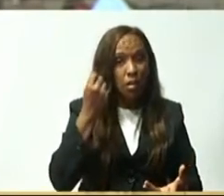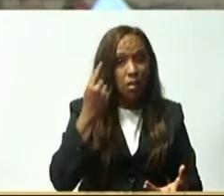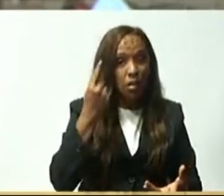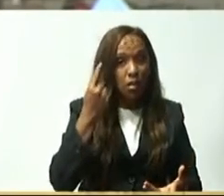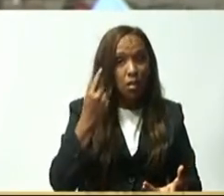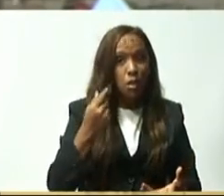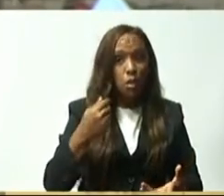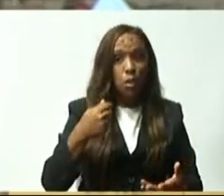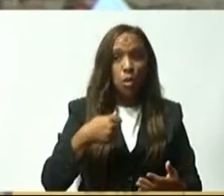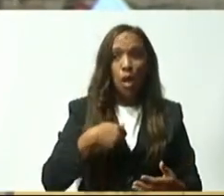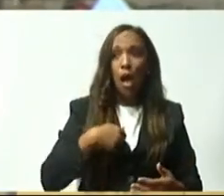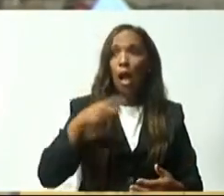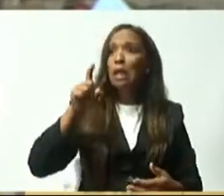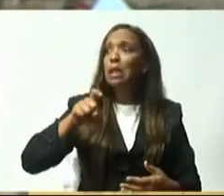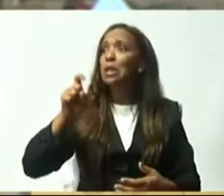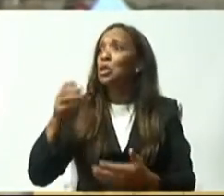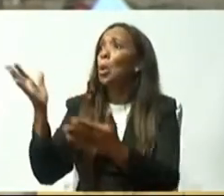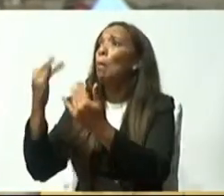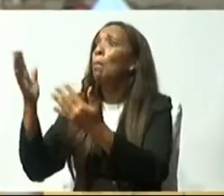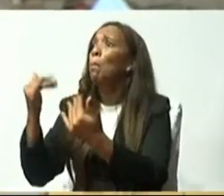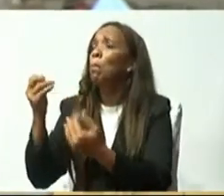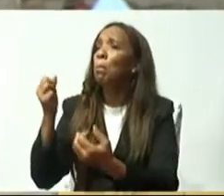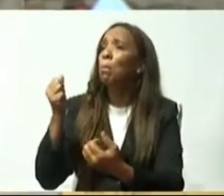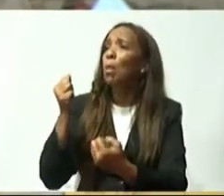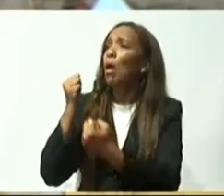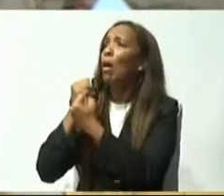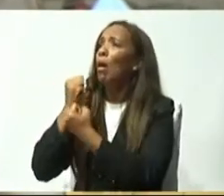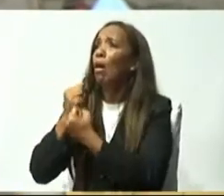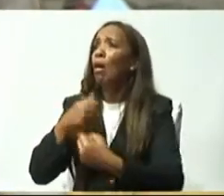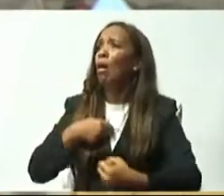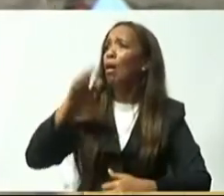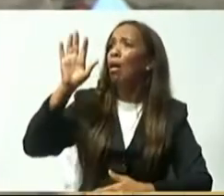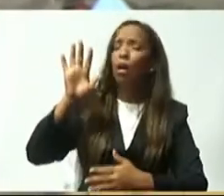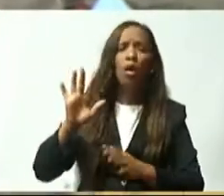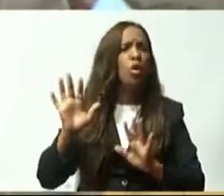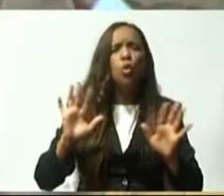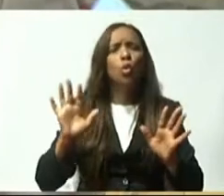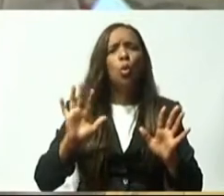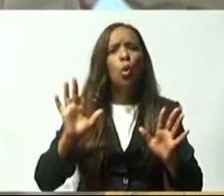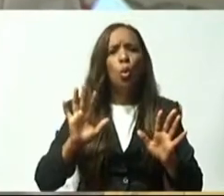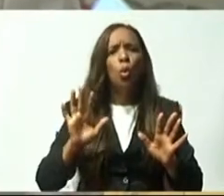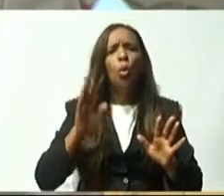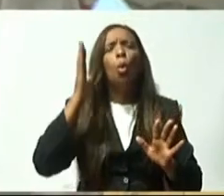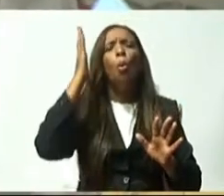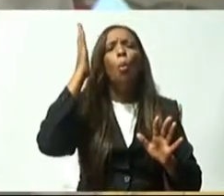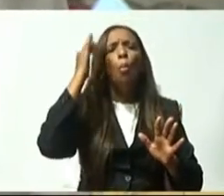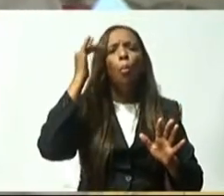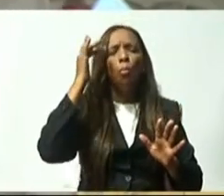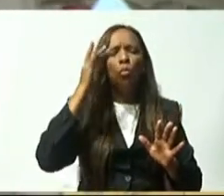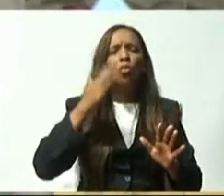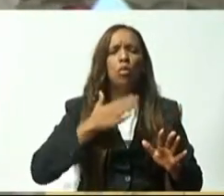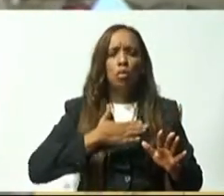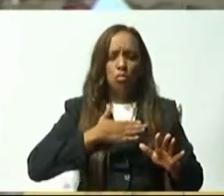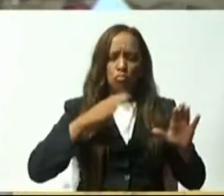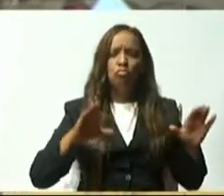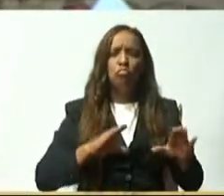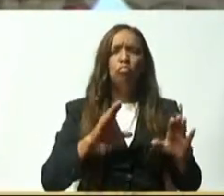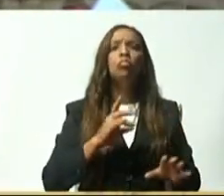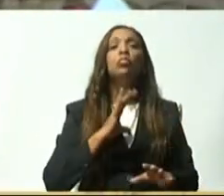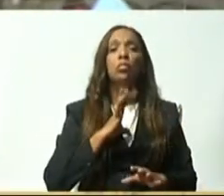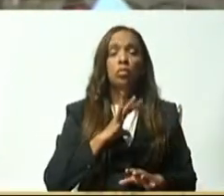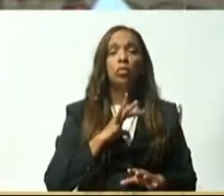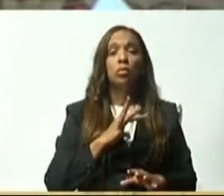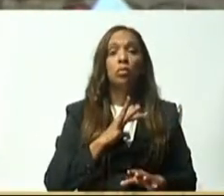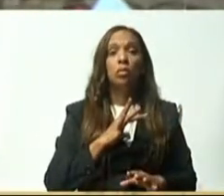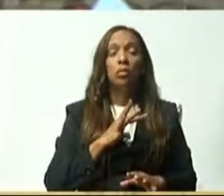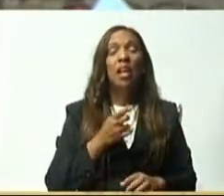Y estoy totalmente de acuerdo con que el que la hizo, que la pague. Con relación a la inmunidad parlamentaria, debo